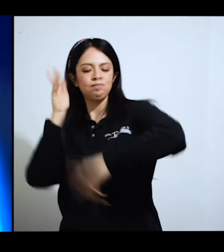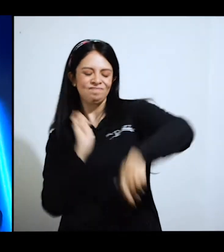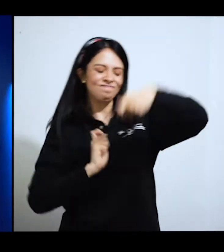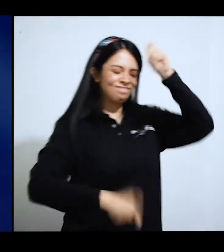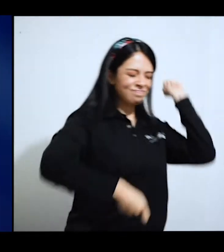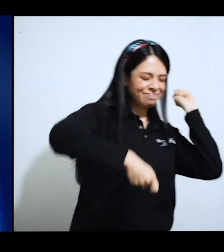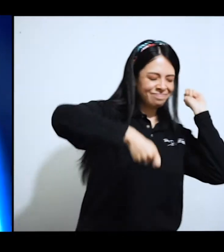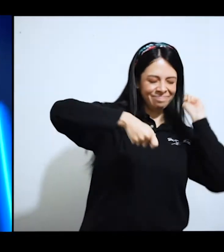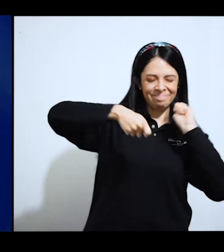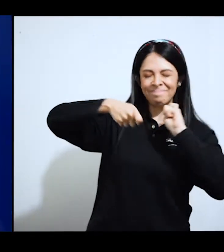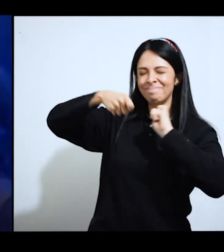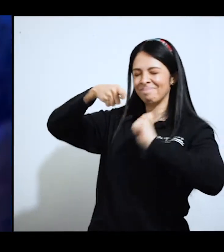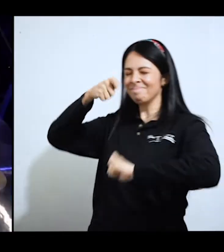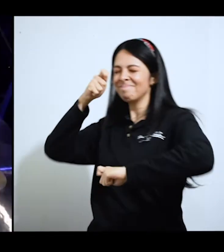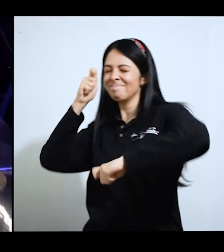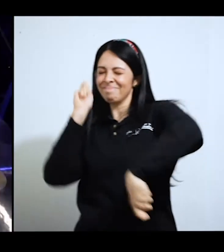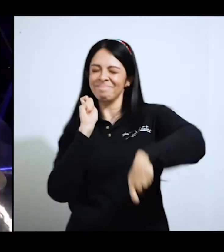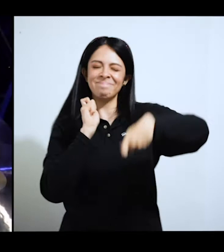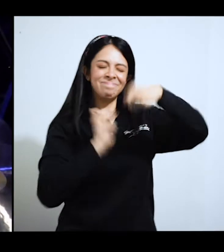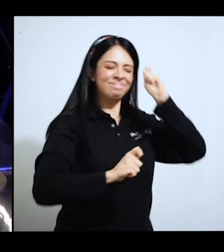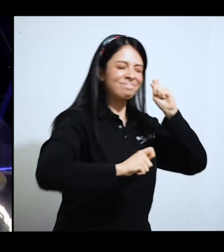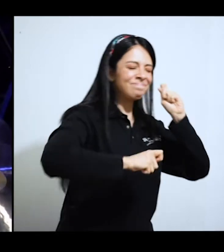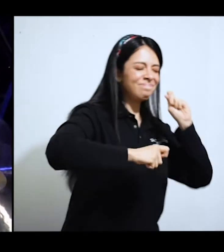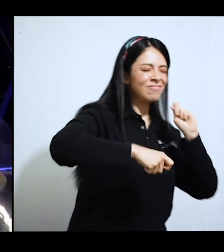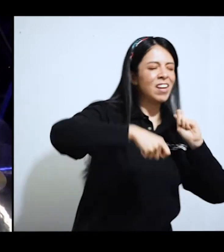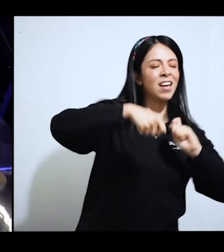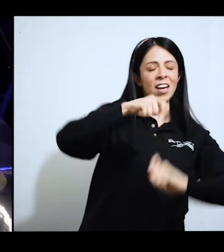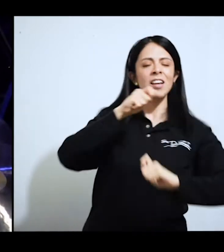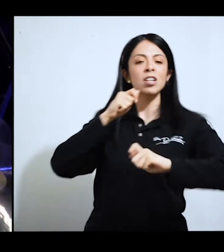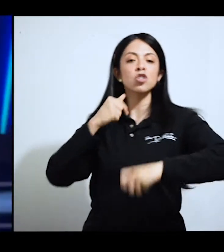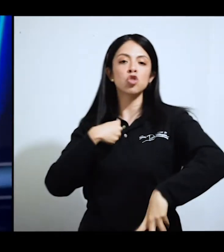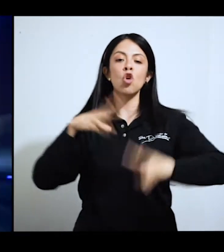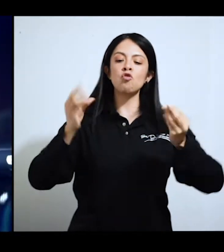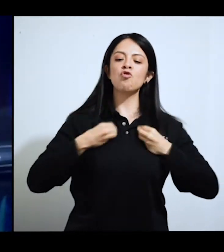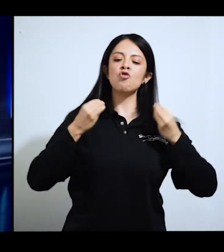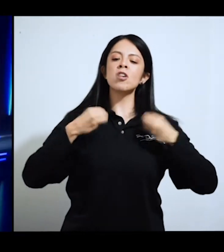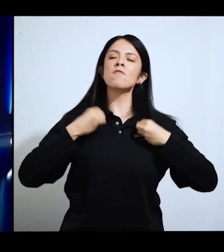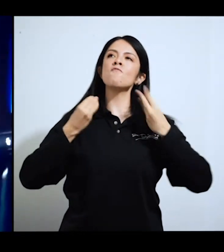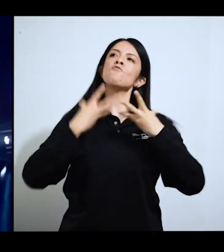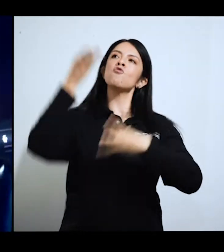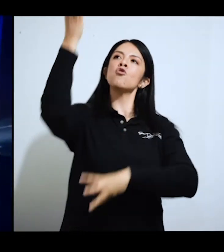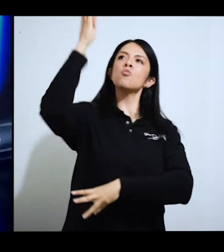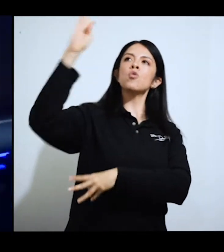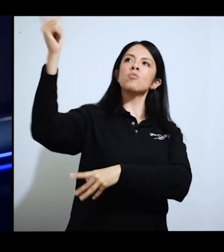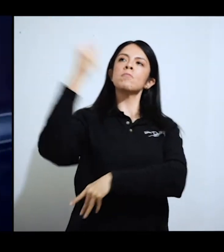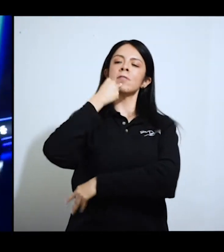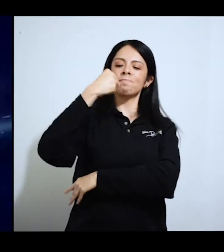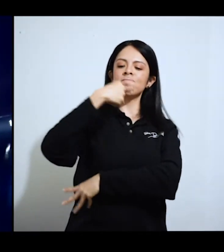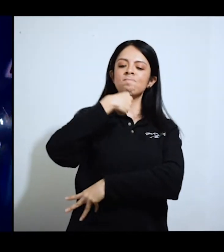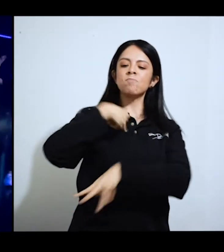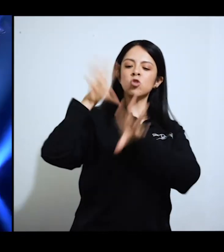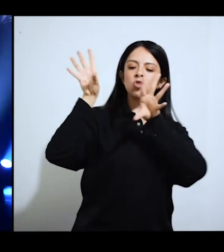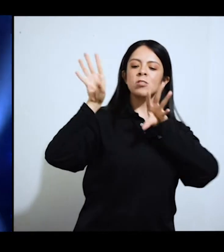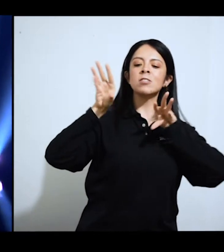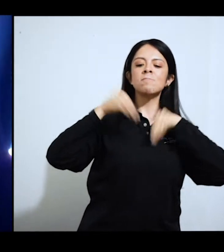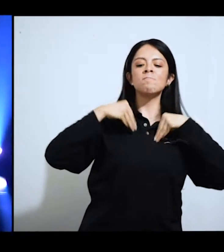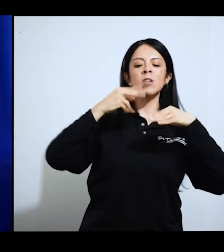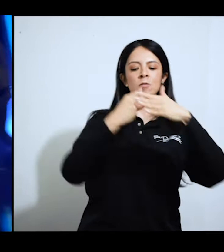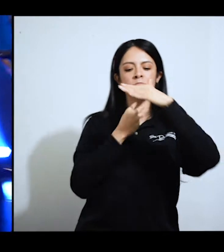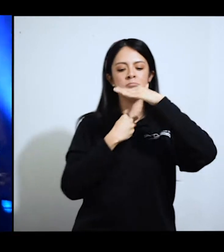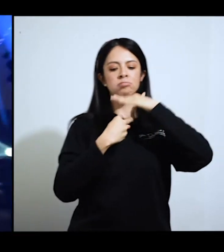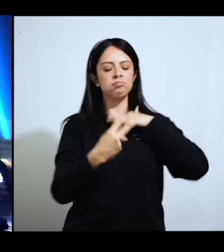para profetizar. Y no solo de pan vivirá el hombre, sino de toda palabra que sale de la boca del Señor.